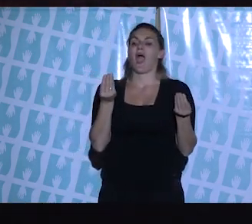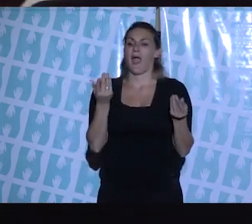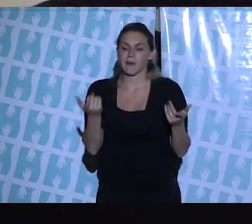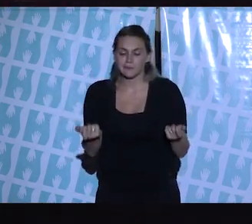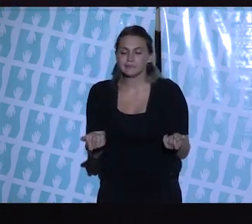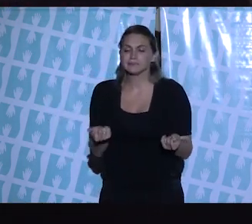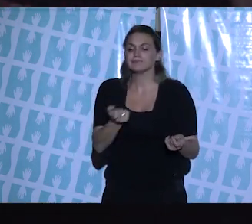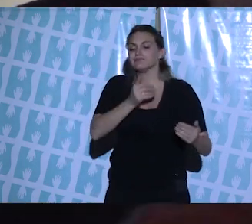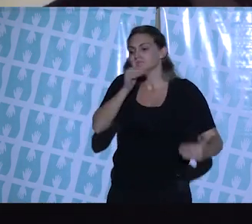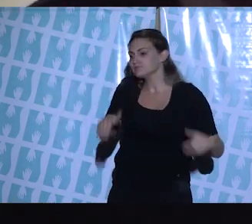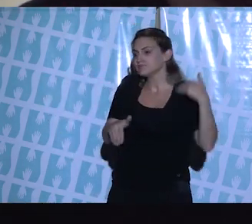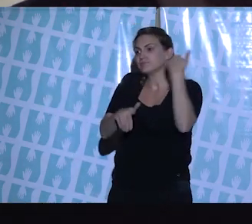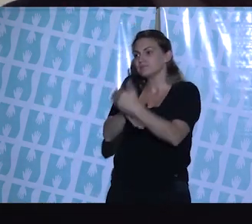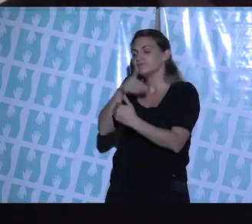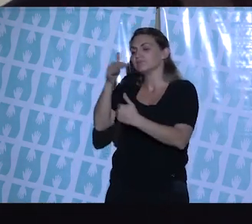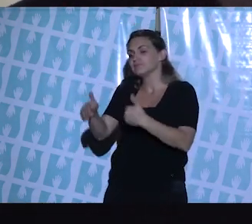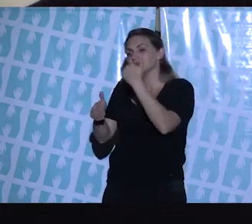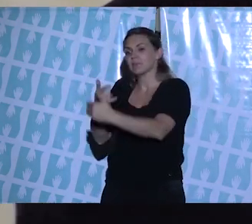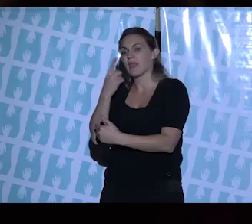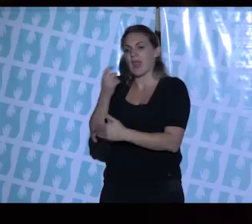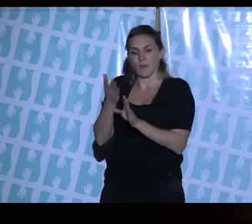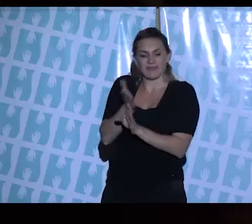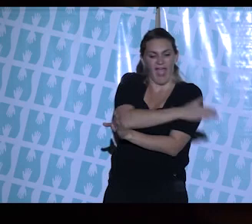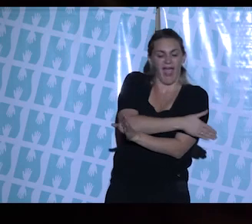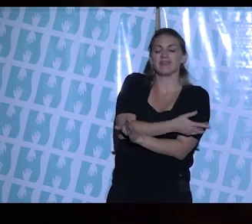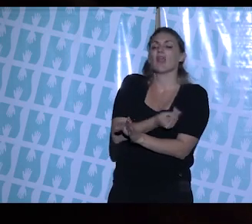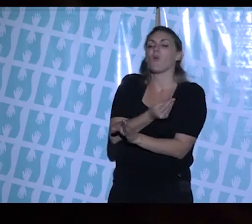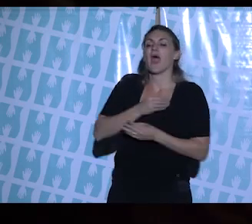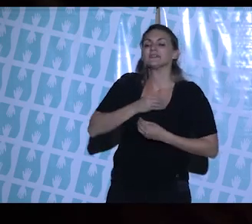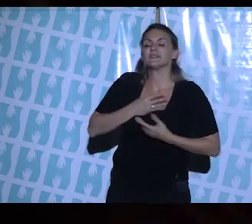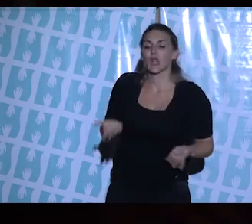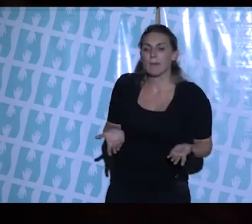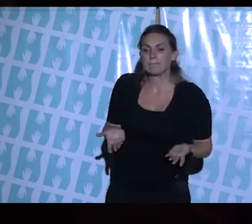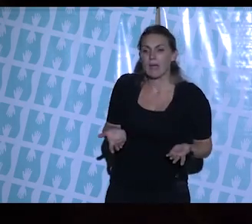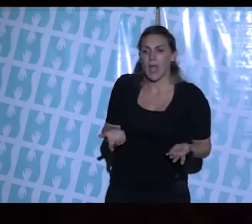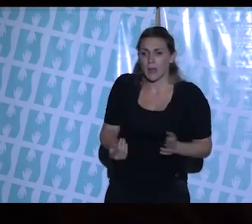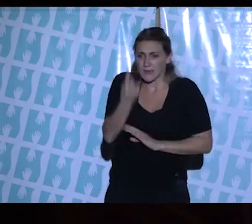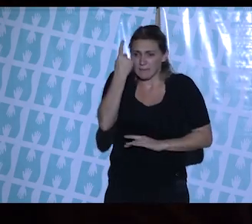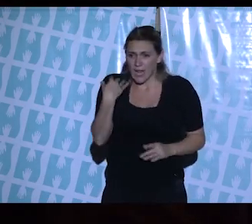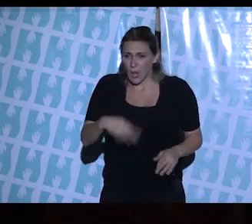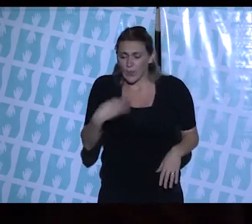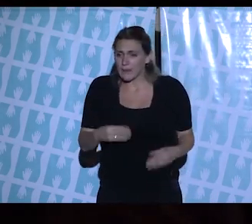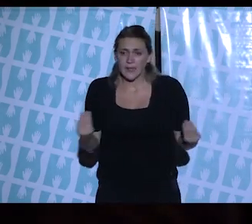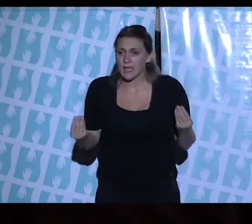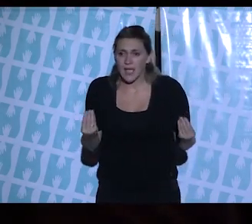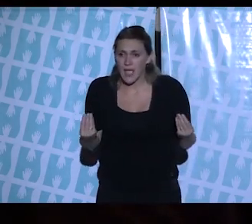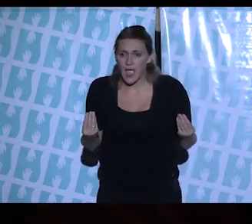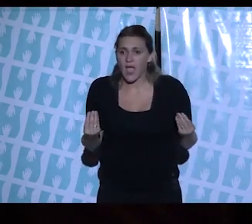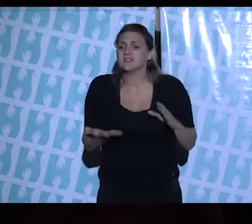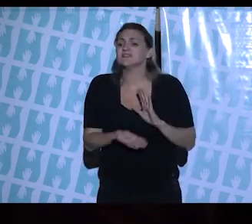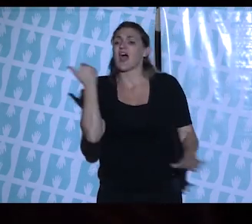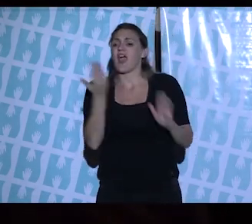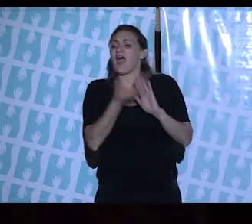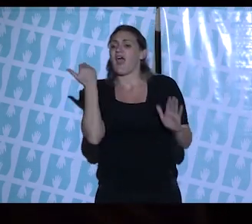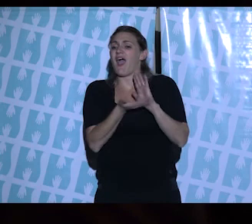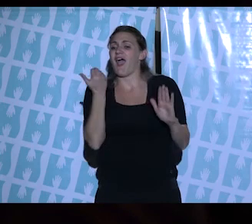generando cada vez nuevos síntomas, lo primero que tenemos que hacer es tratar de ver si podemos sacar la